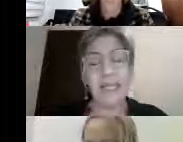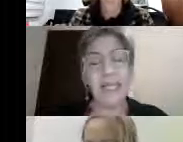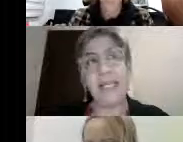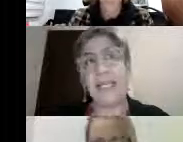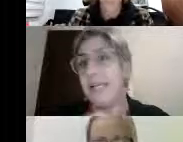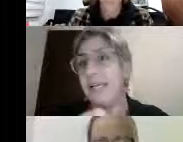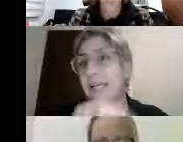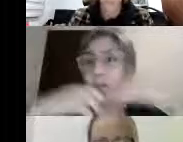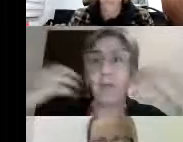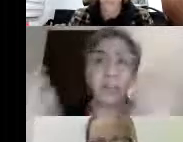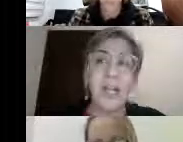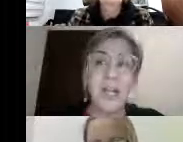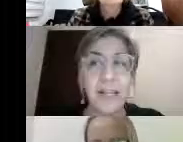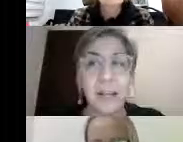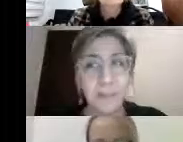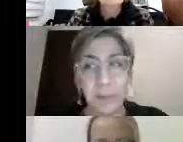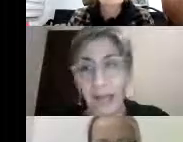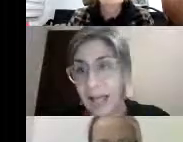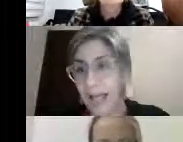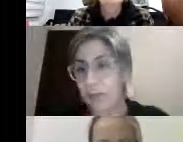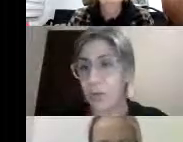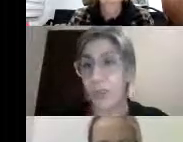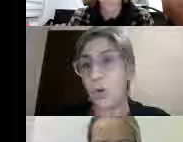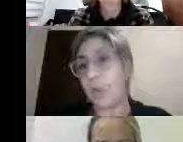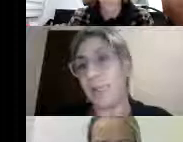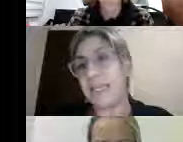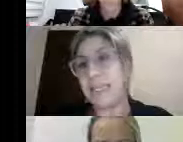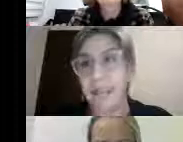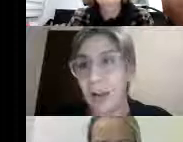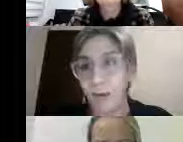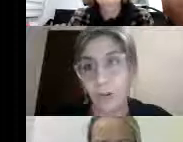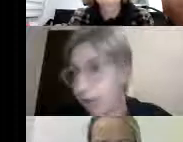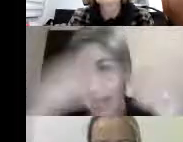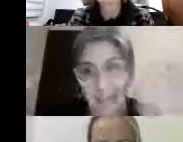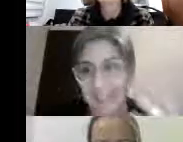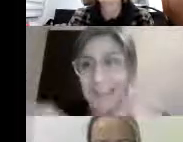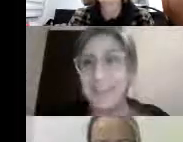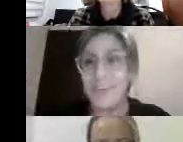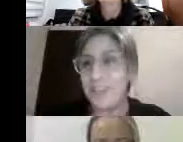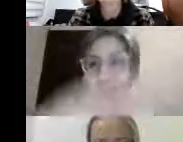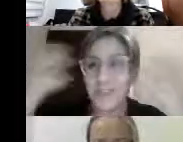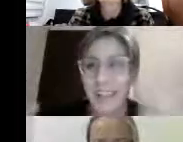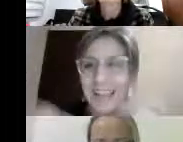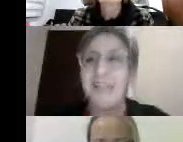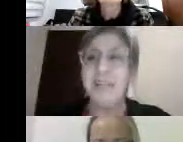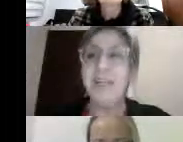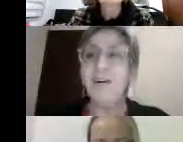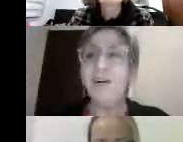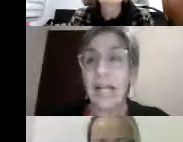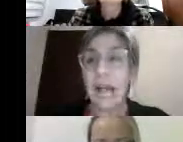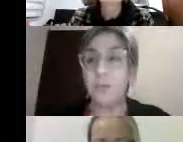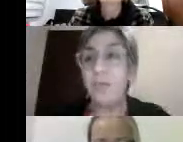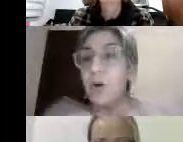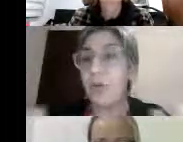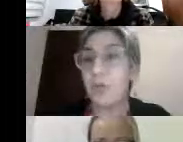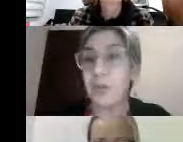transmite, cómo es la historia natural de la enfermedad, todo eso, porque sería otra clase, otra cosa,